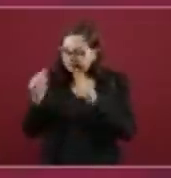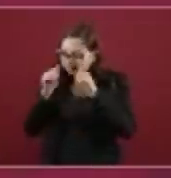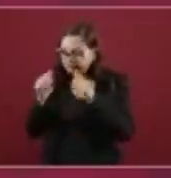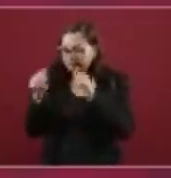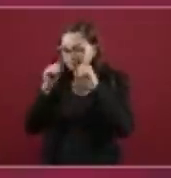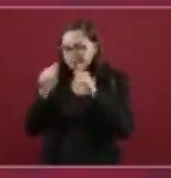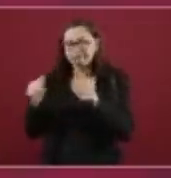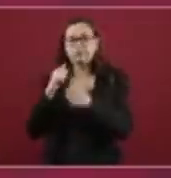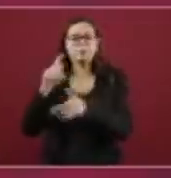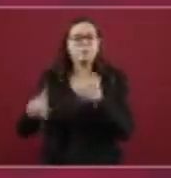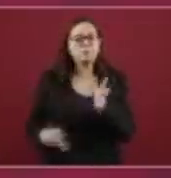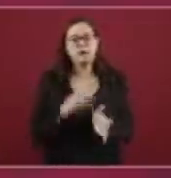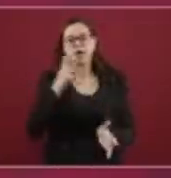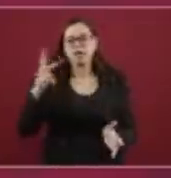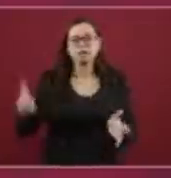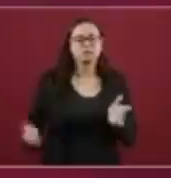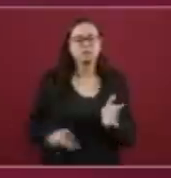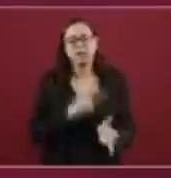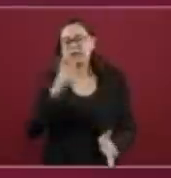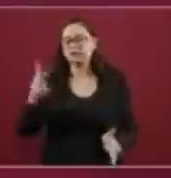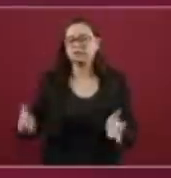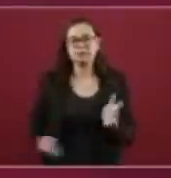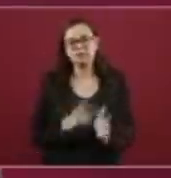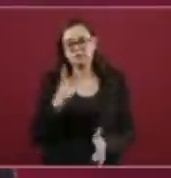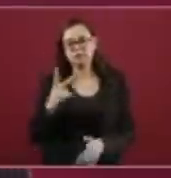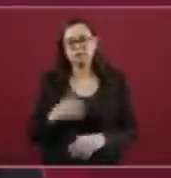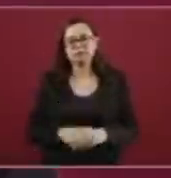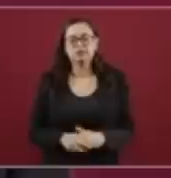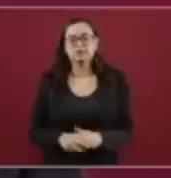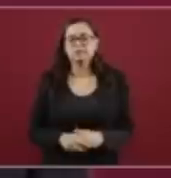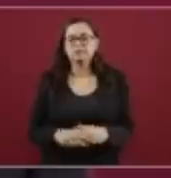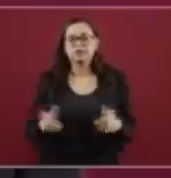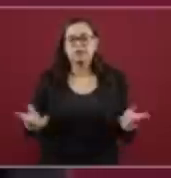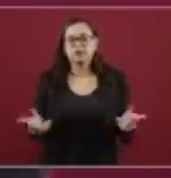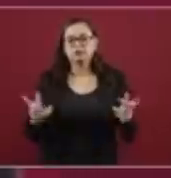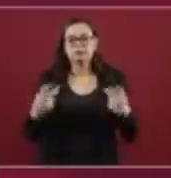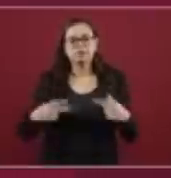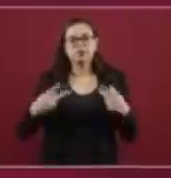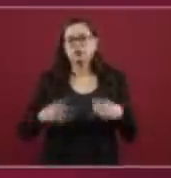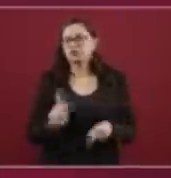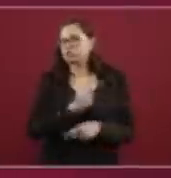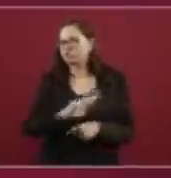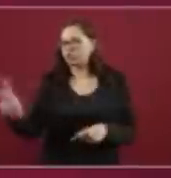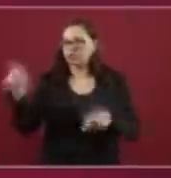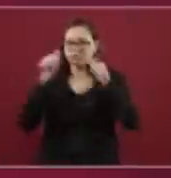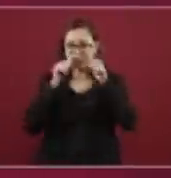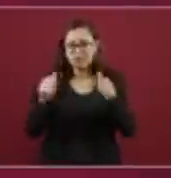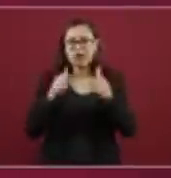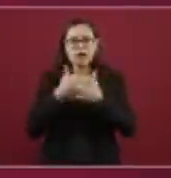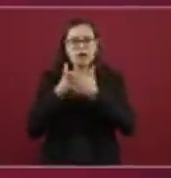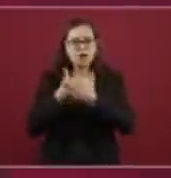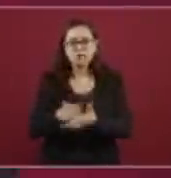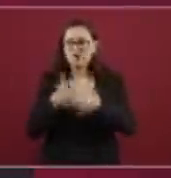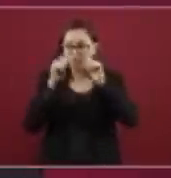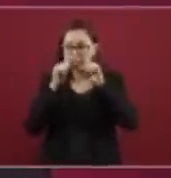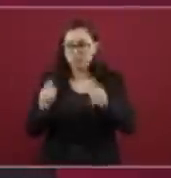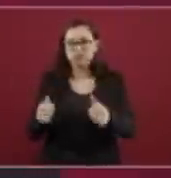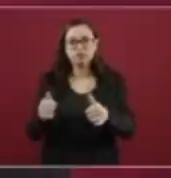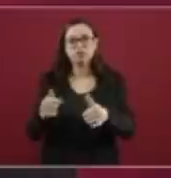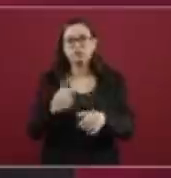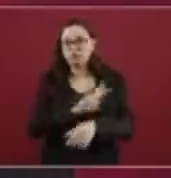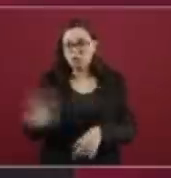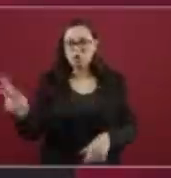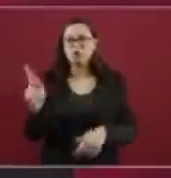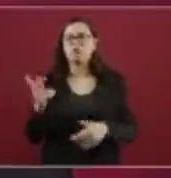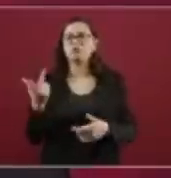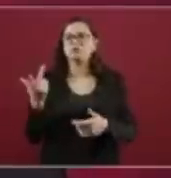Lo he dicho muchas veces, lo repito ahora, vamos a atender a todos, a escuchar a todos, a respetar a todos. Entonces,